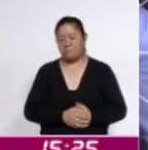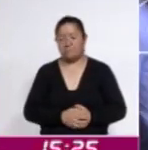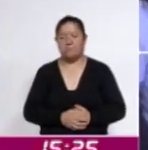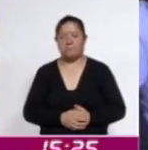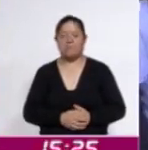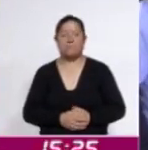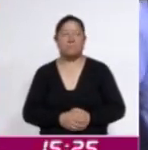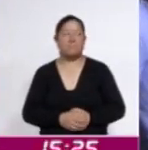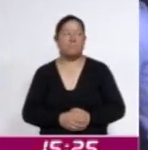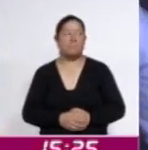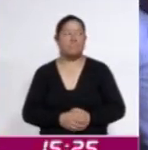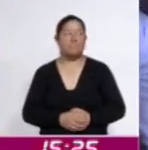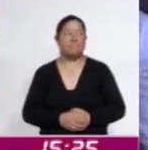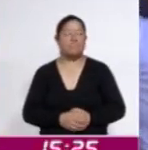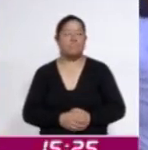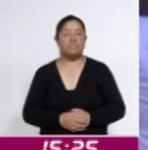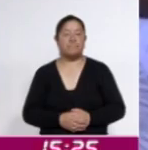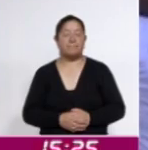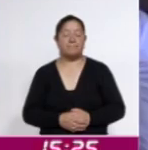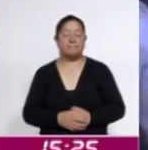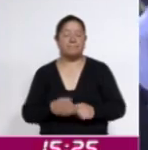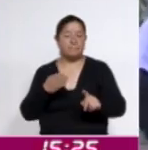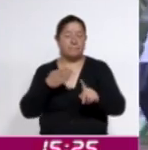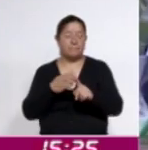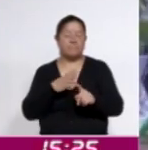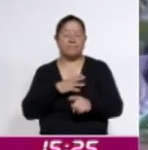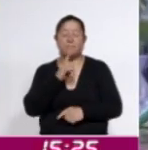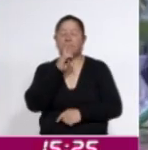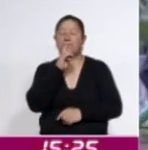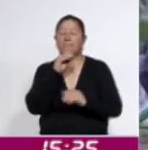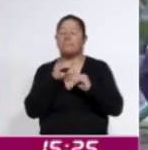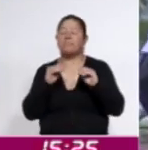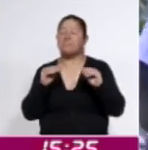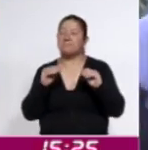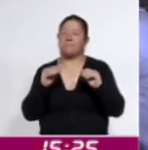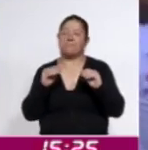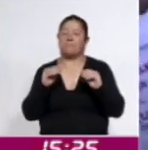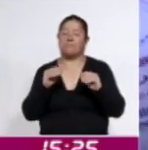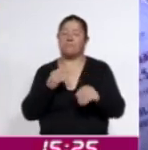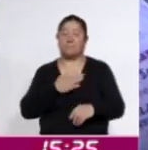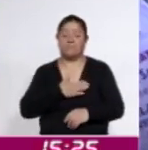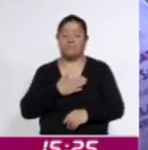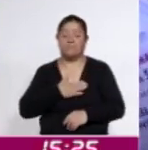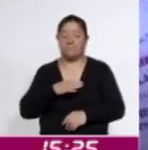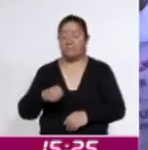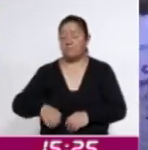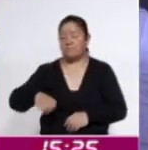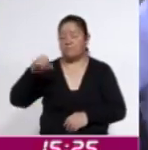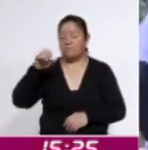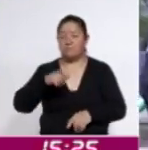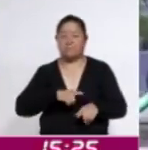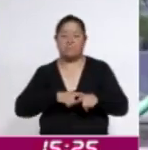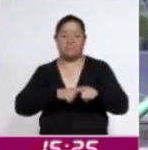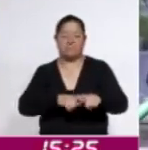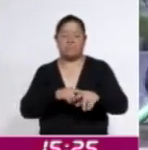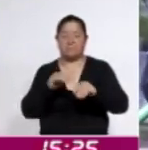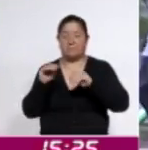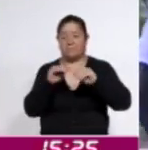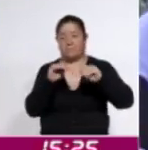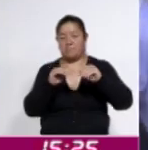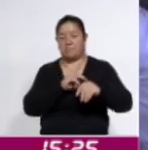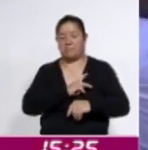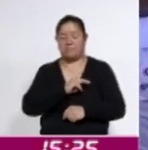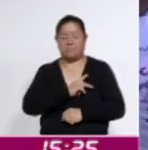La cuestión es no quedarse estáticos, ¿verdad? Porque si no, ya nuestra edad también necesitamos seguir con nuestro movimiento